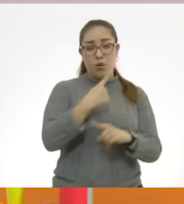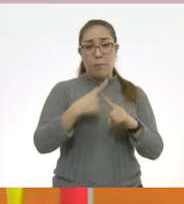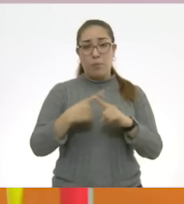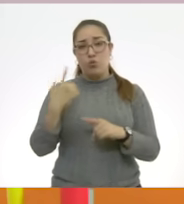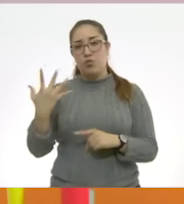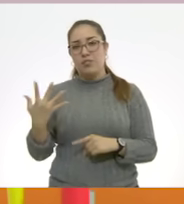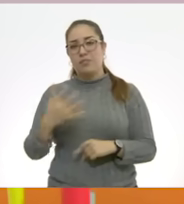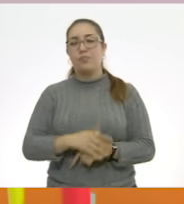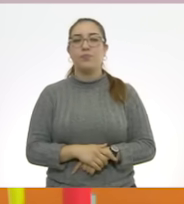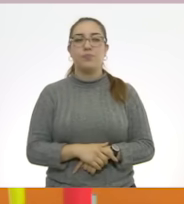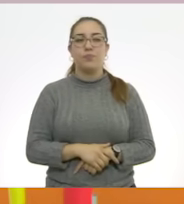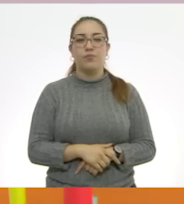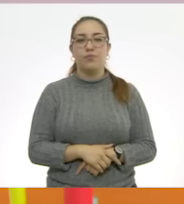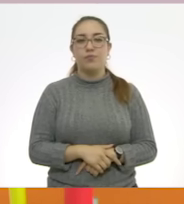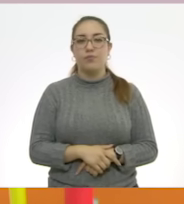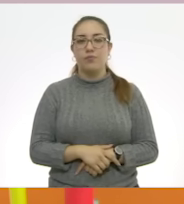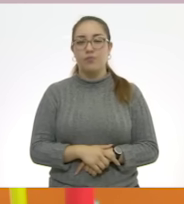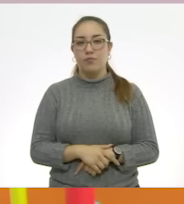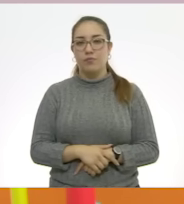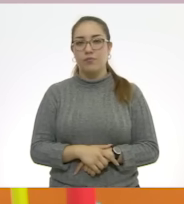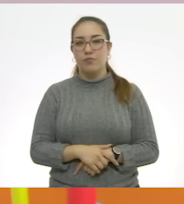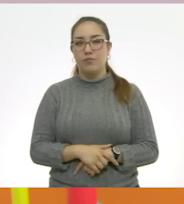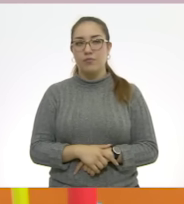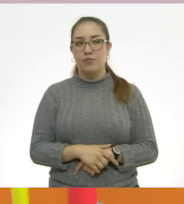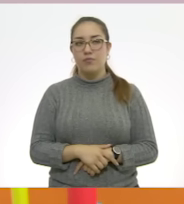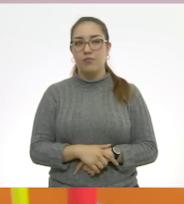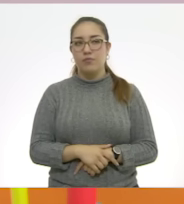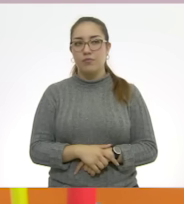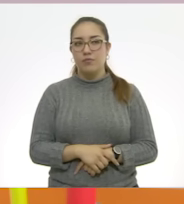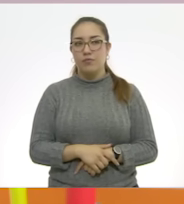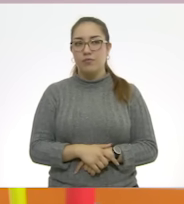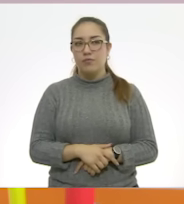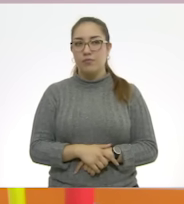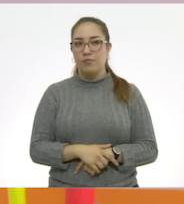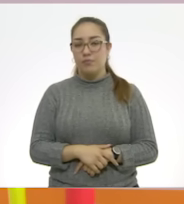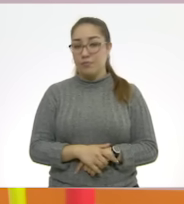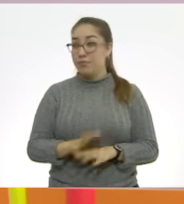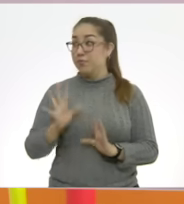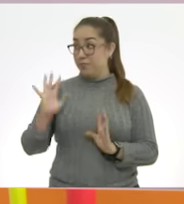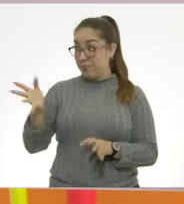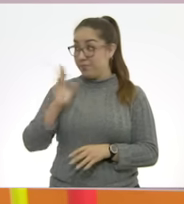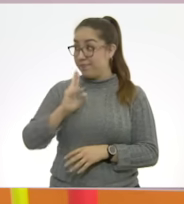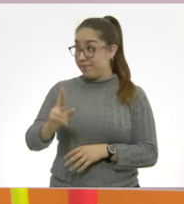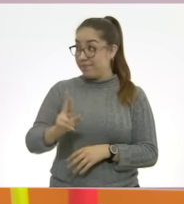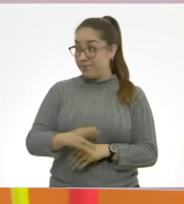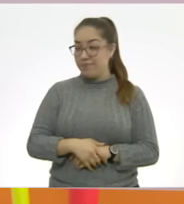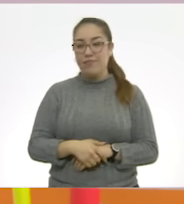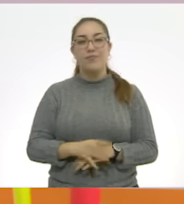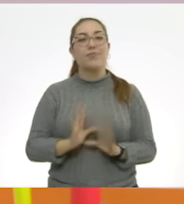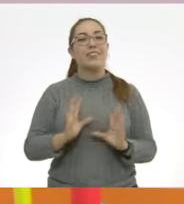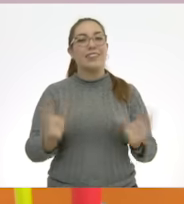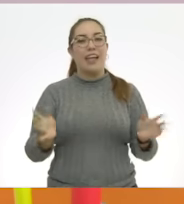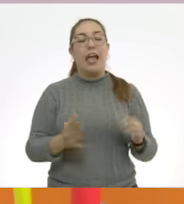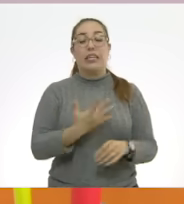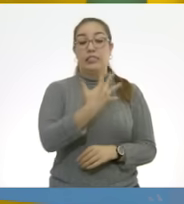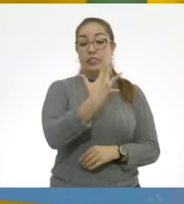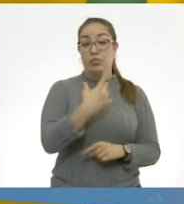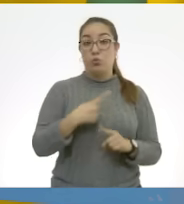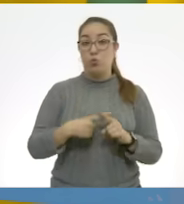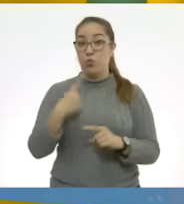5 veces 1. O 1 vez 5. Ese es muy fácil. ¿Ya la tienes? Ya. 5 por